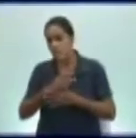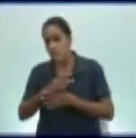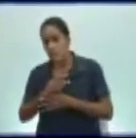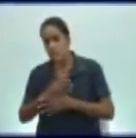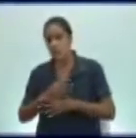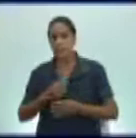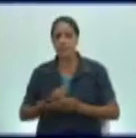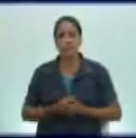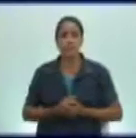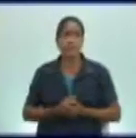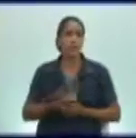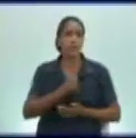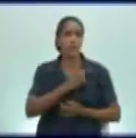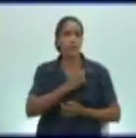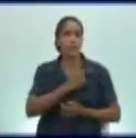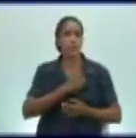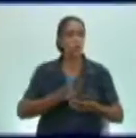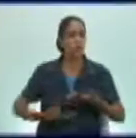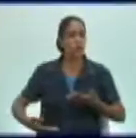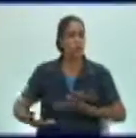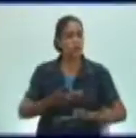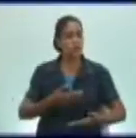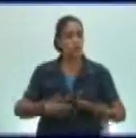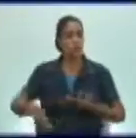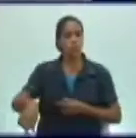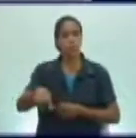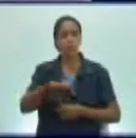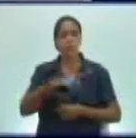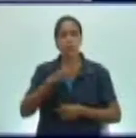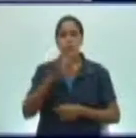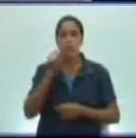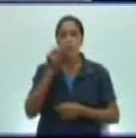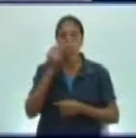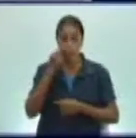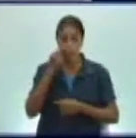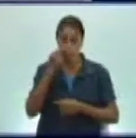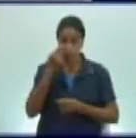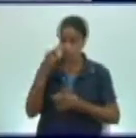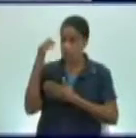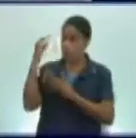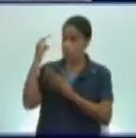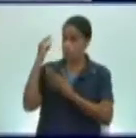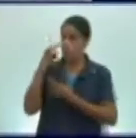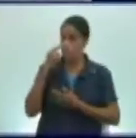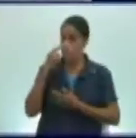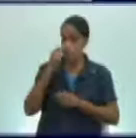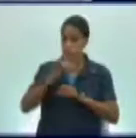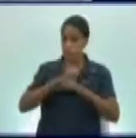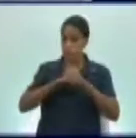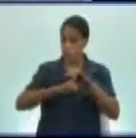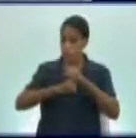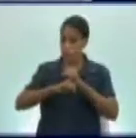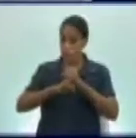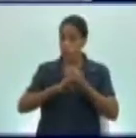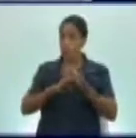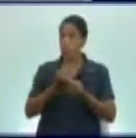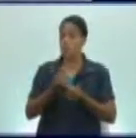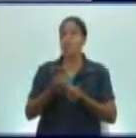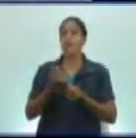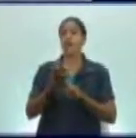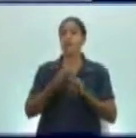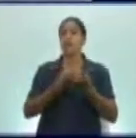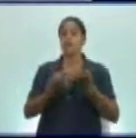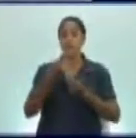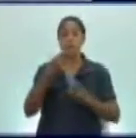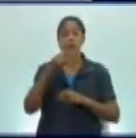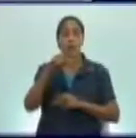no. Quisiera compartir con ustedes también cómo podemos encontrar estructuras reproductoras en cada uno de los segmentos. Aquí